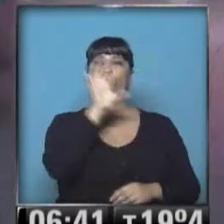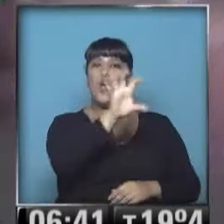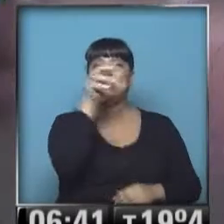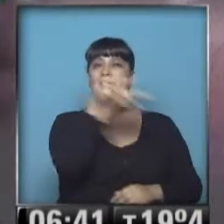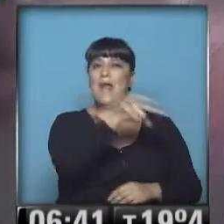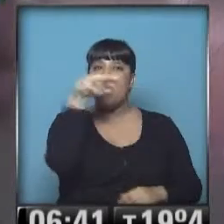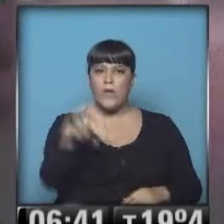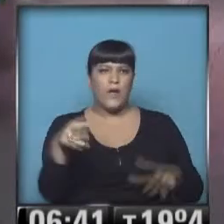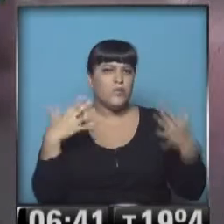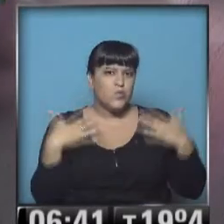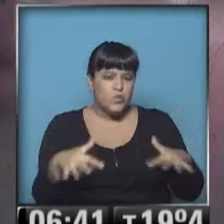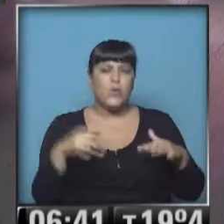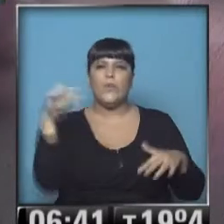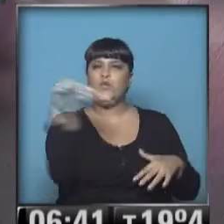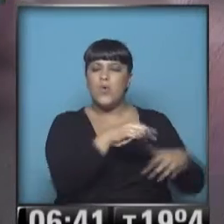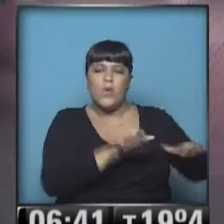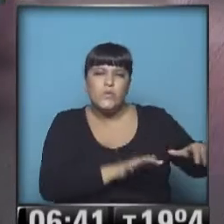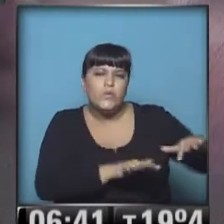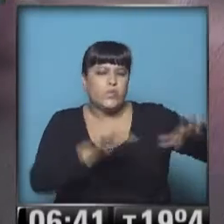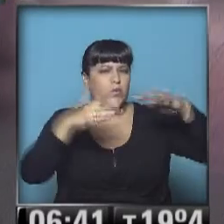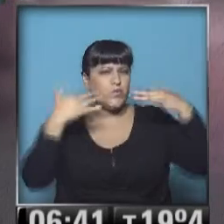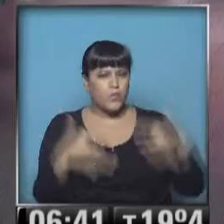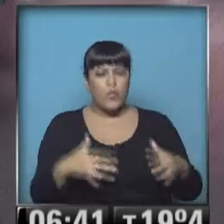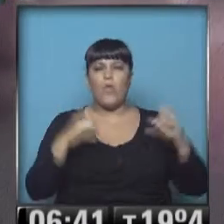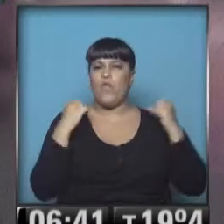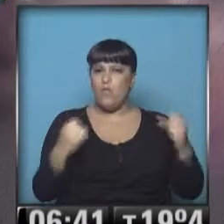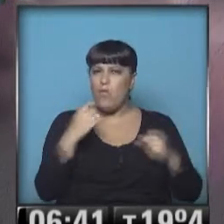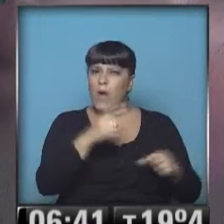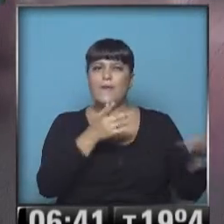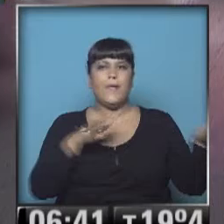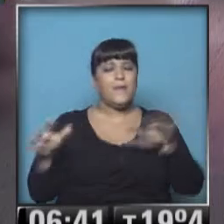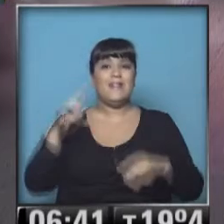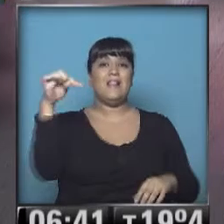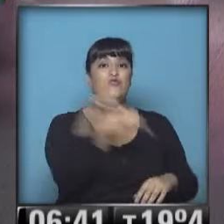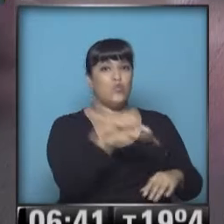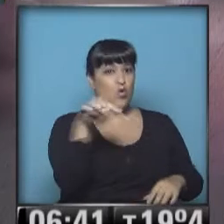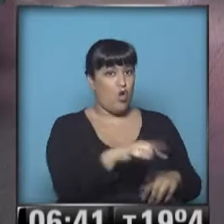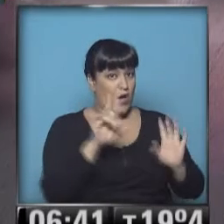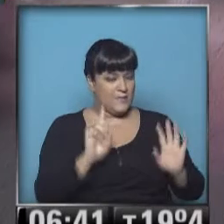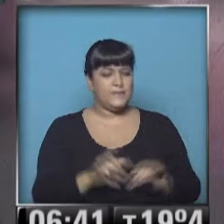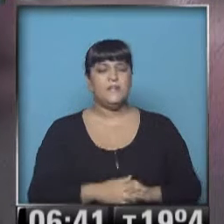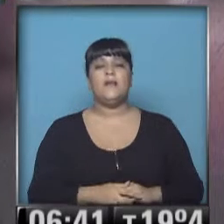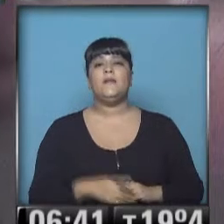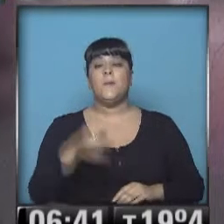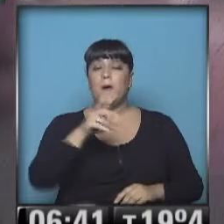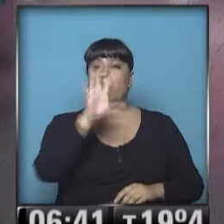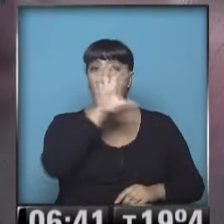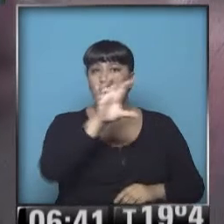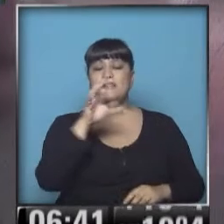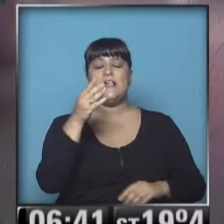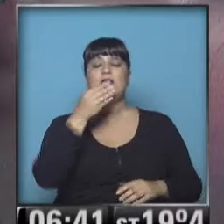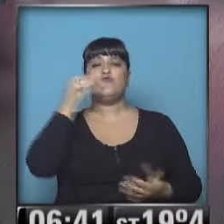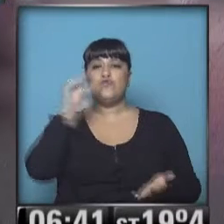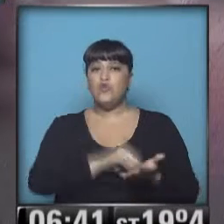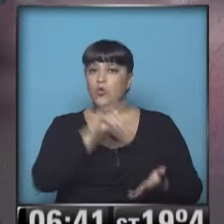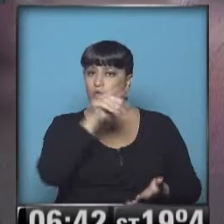¿cómo sopla el sudoeste? Fuerte el viento allí, ¿eh? Del sudoeste, insisto. Para la provincia de Chubut va a soplar